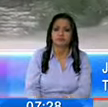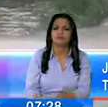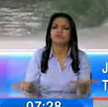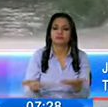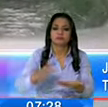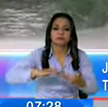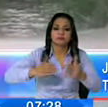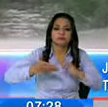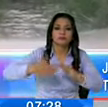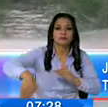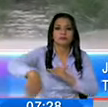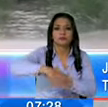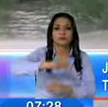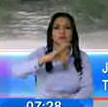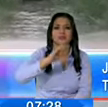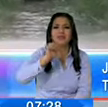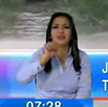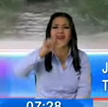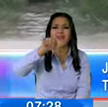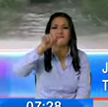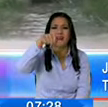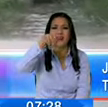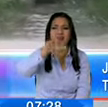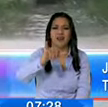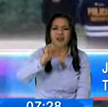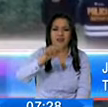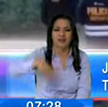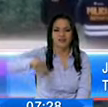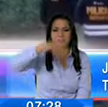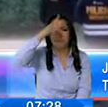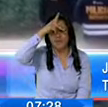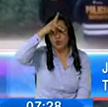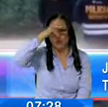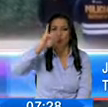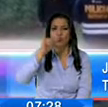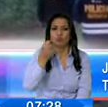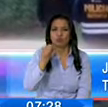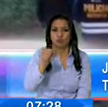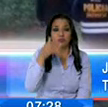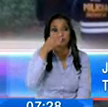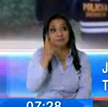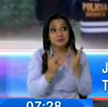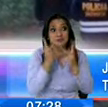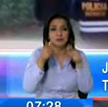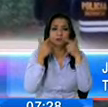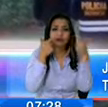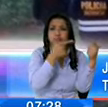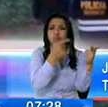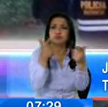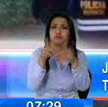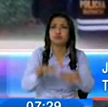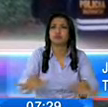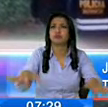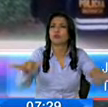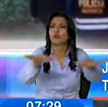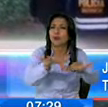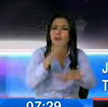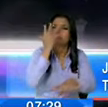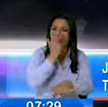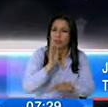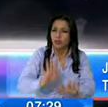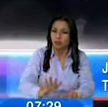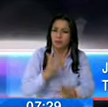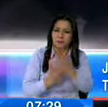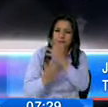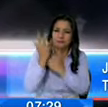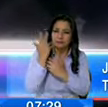comunidad Cacllaracay, en la región del Cusco, que ofrecía una visita panorámica del Valle Sagrado de los Incas. Según